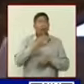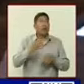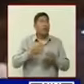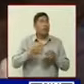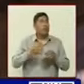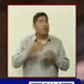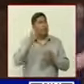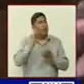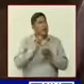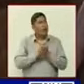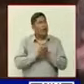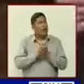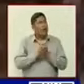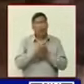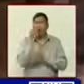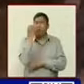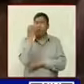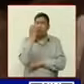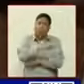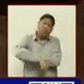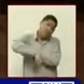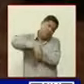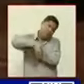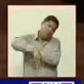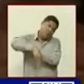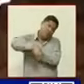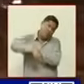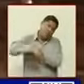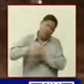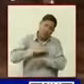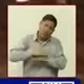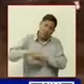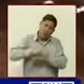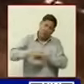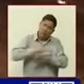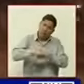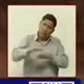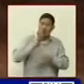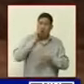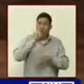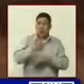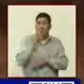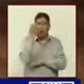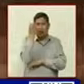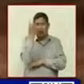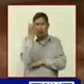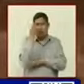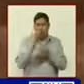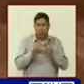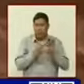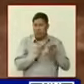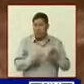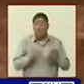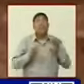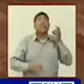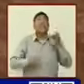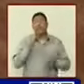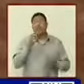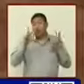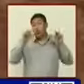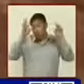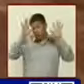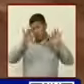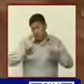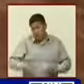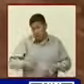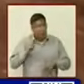quiere, hasta medianoche vamos a poner capa de tierra nueva y mañana hasta mediodía estaríamos habilitando, si es que no llueve,